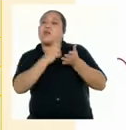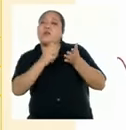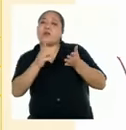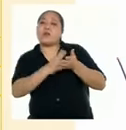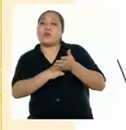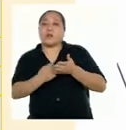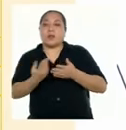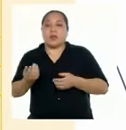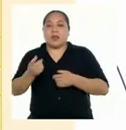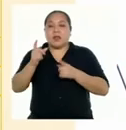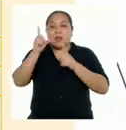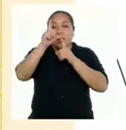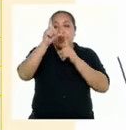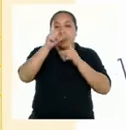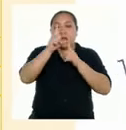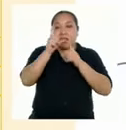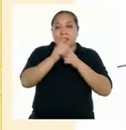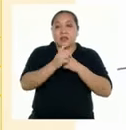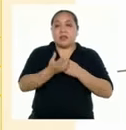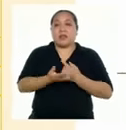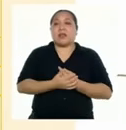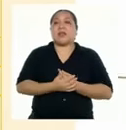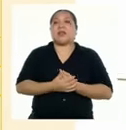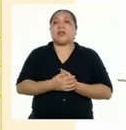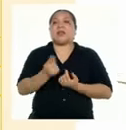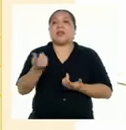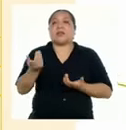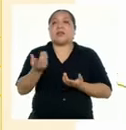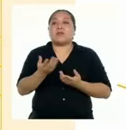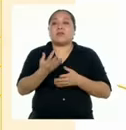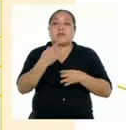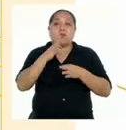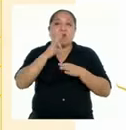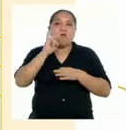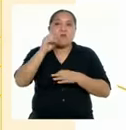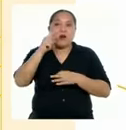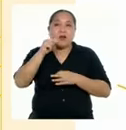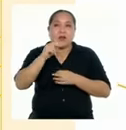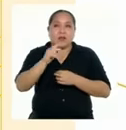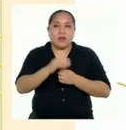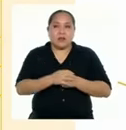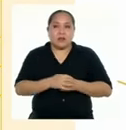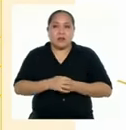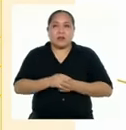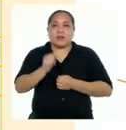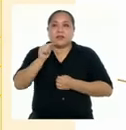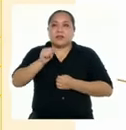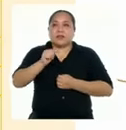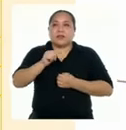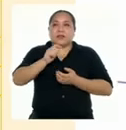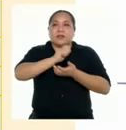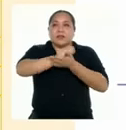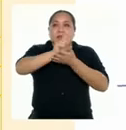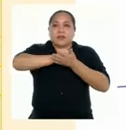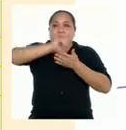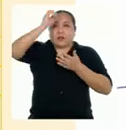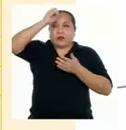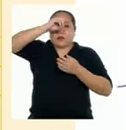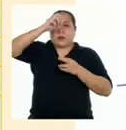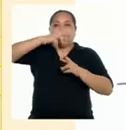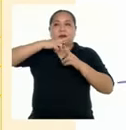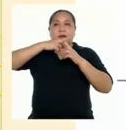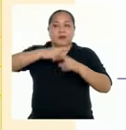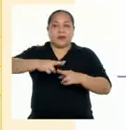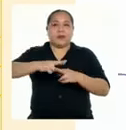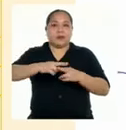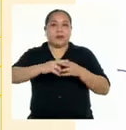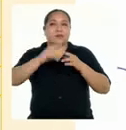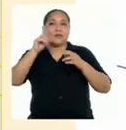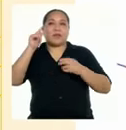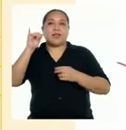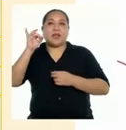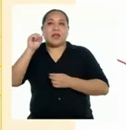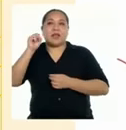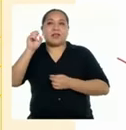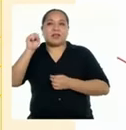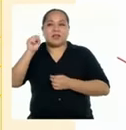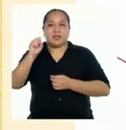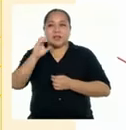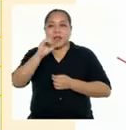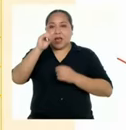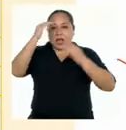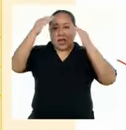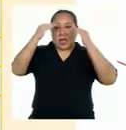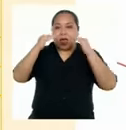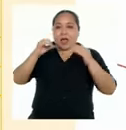formato y fuentes de información. 2. El artículo de opinión responde a la estructura de un texto argumentativo. Tesis, argumentos,